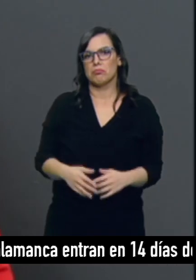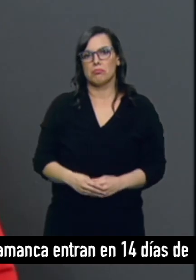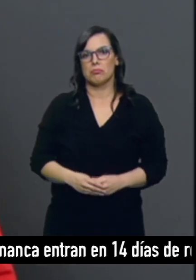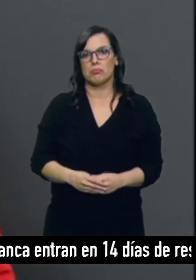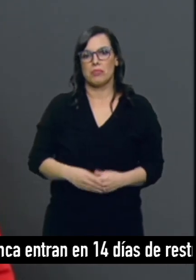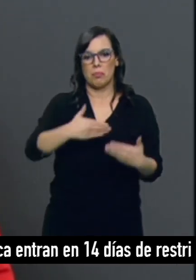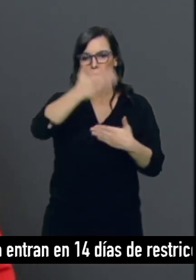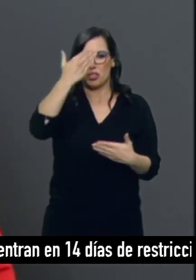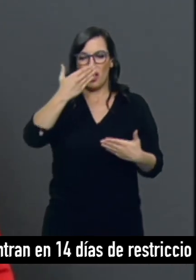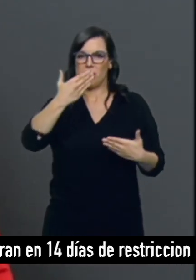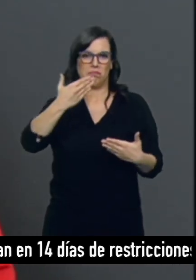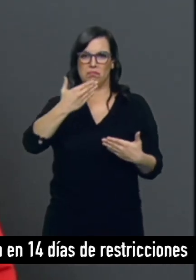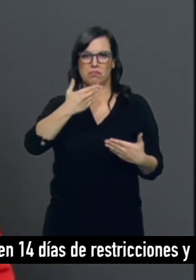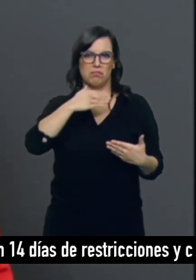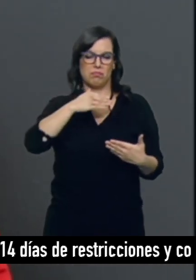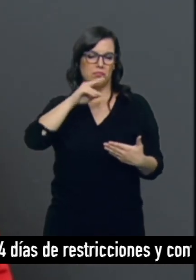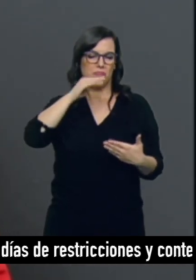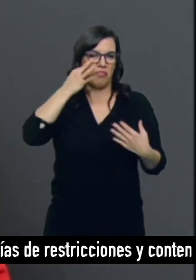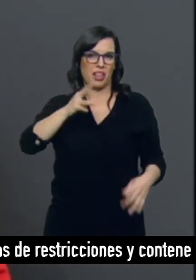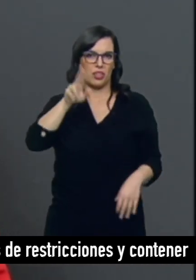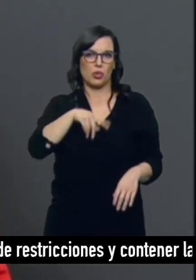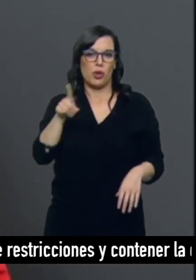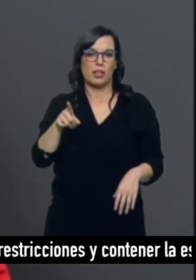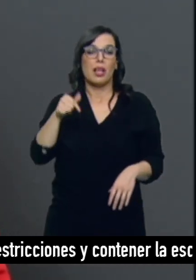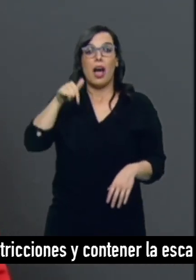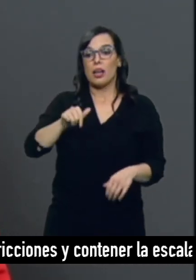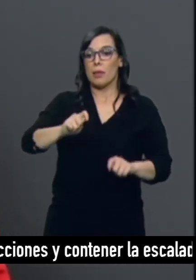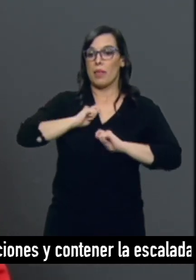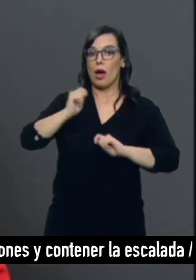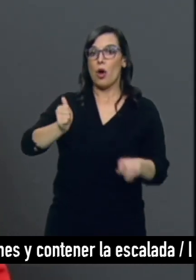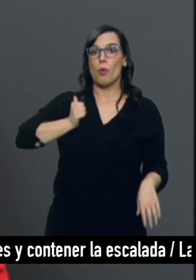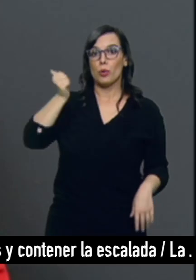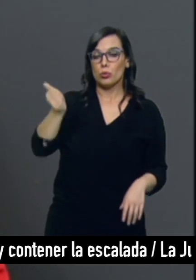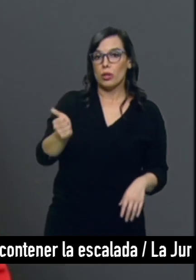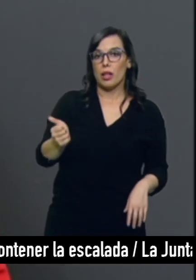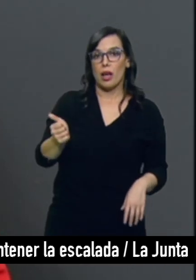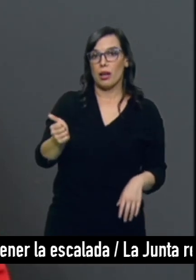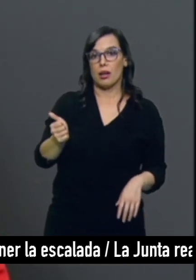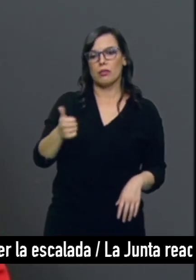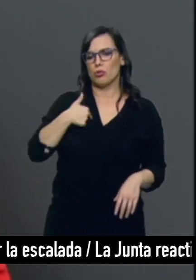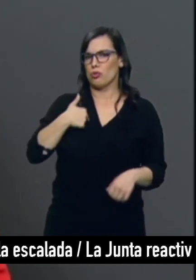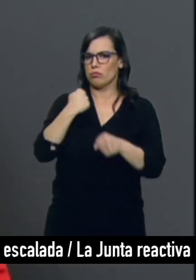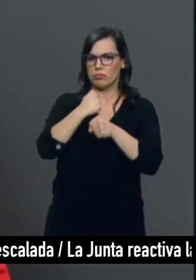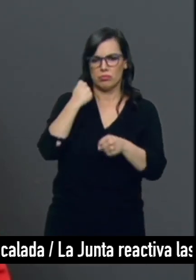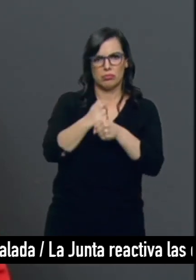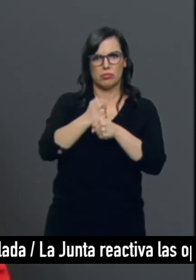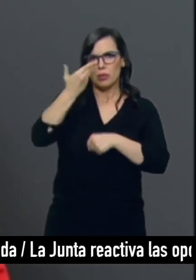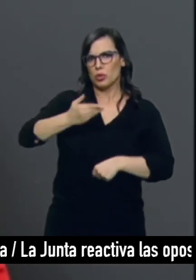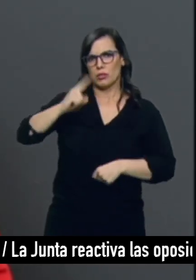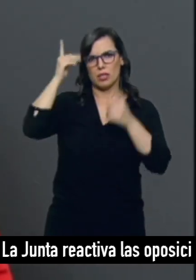que pusieron los periodistas, pero bueno, acá se me abrió una oportunidad para venir a participar, trabajar, que es lo más